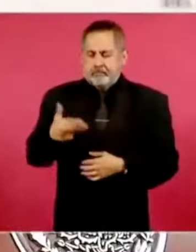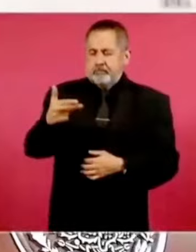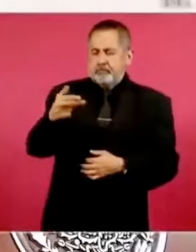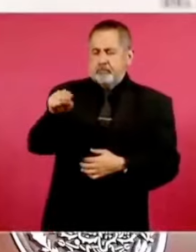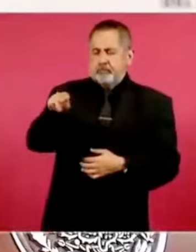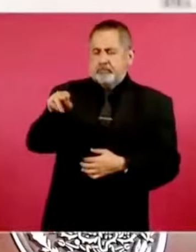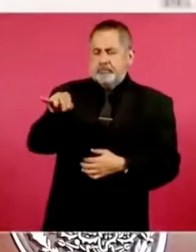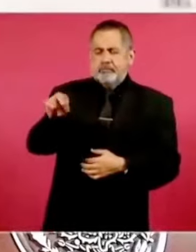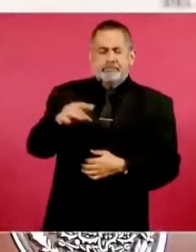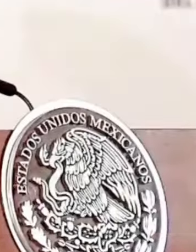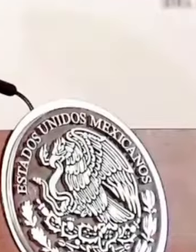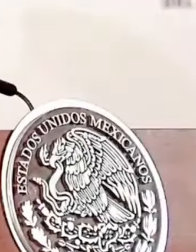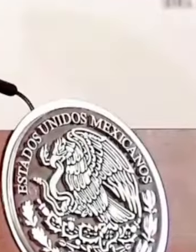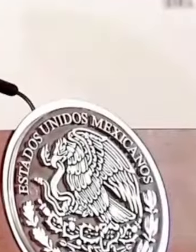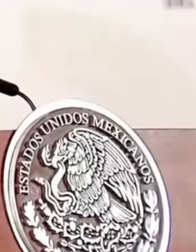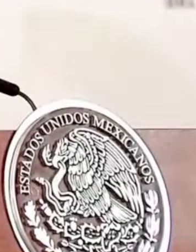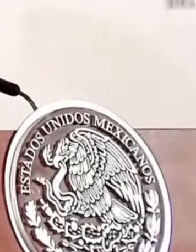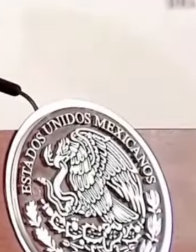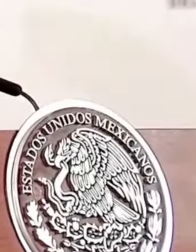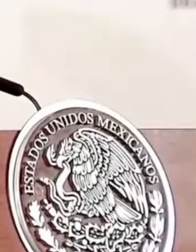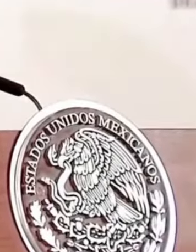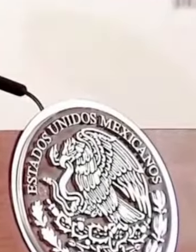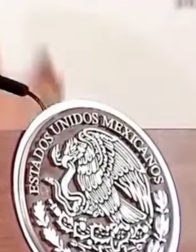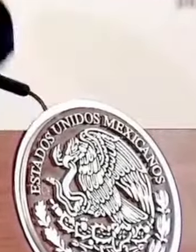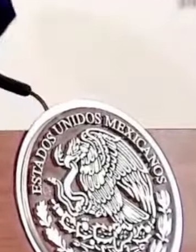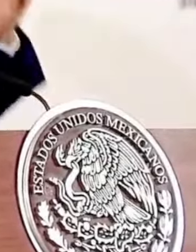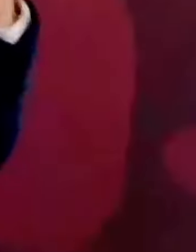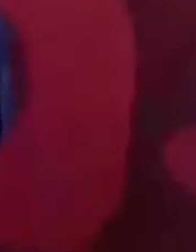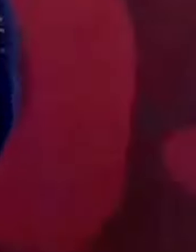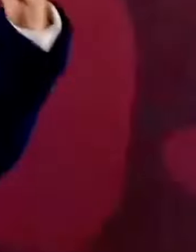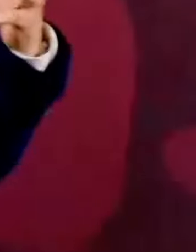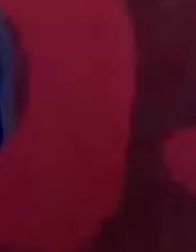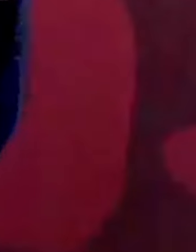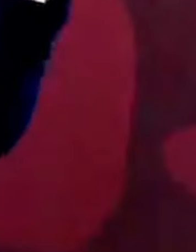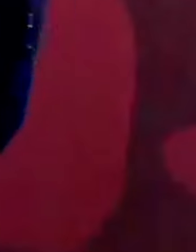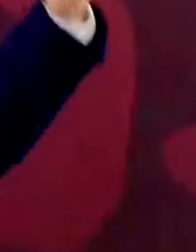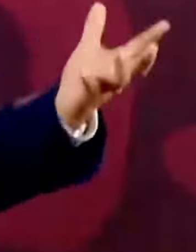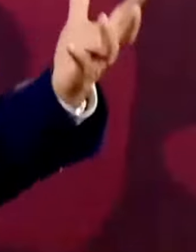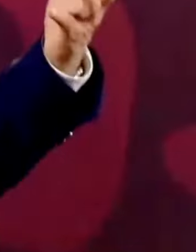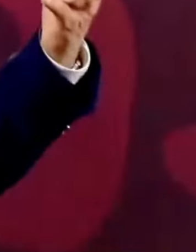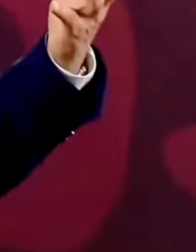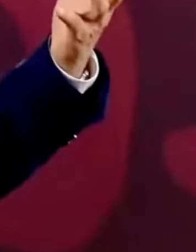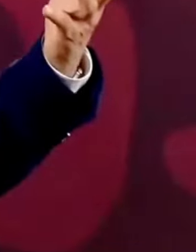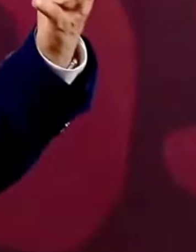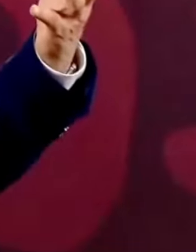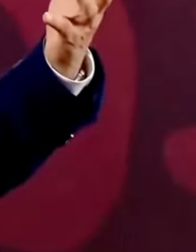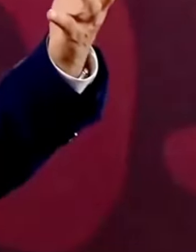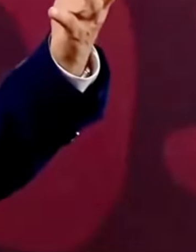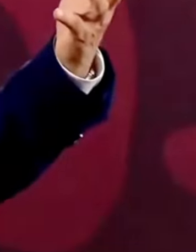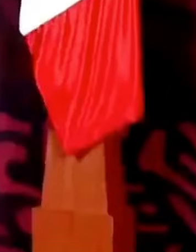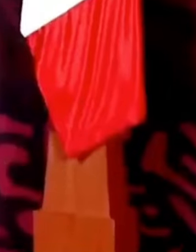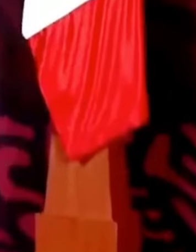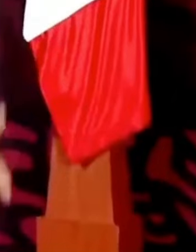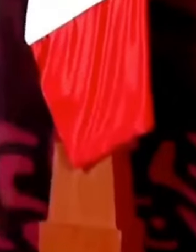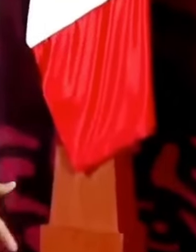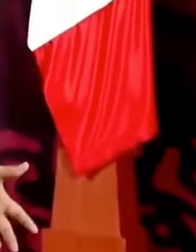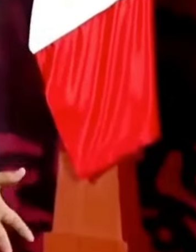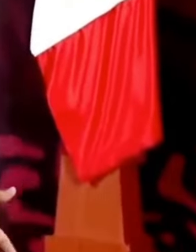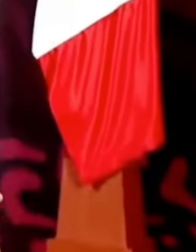Humanismo mexicano. ¿Y qué es el humanismo mexicano?